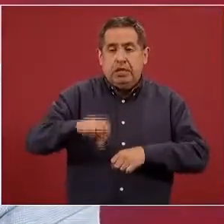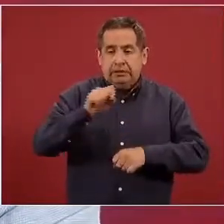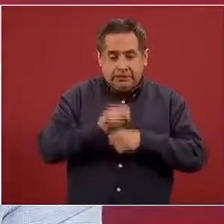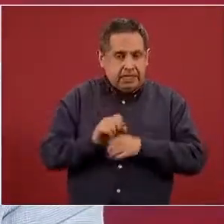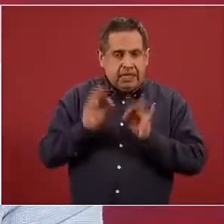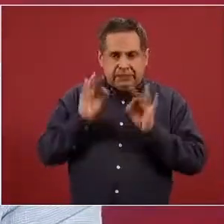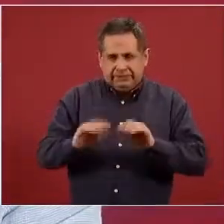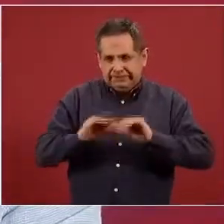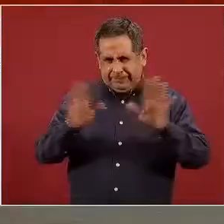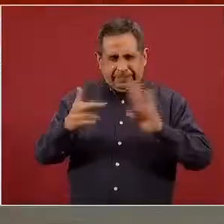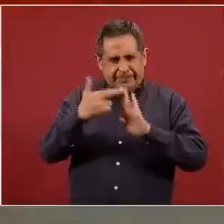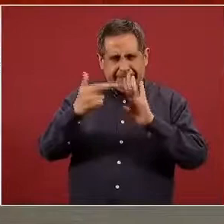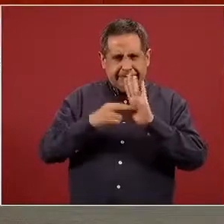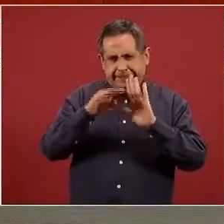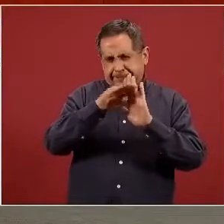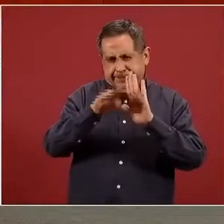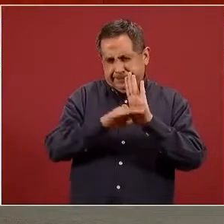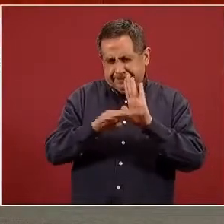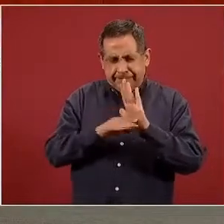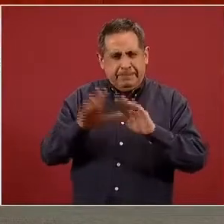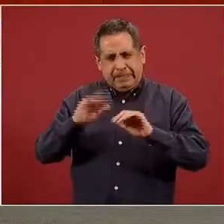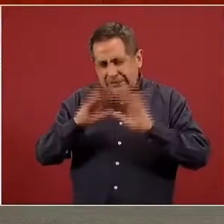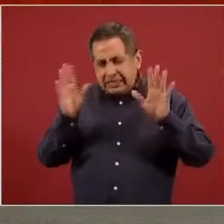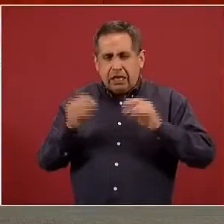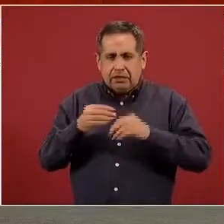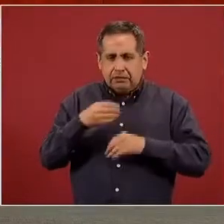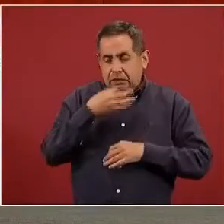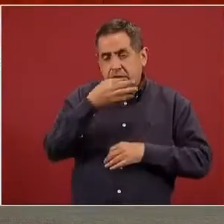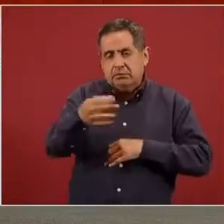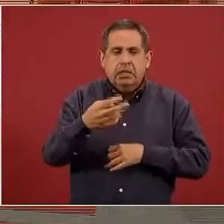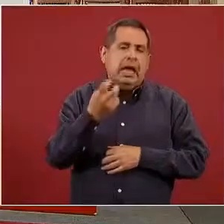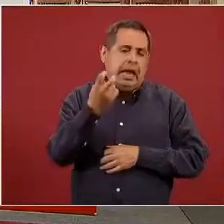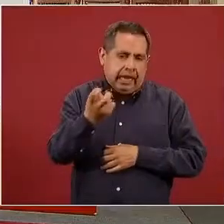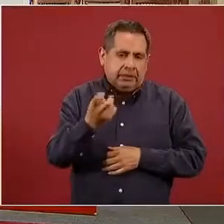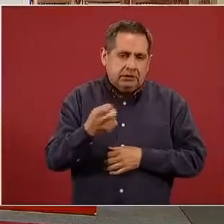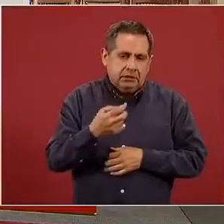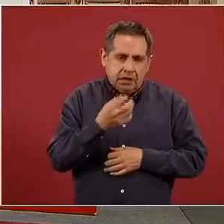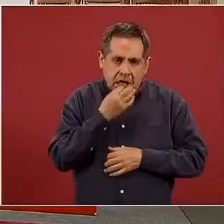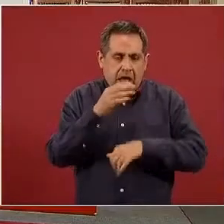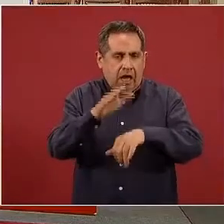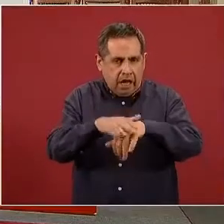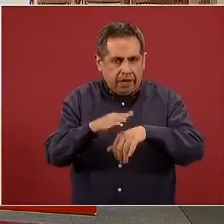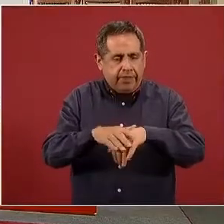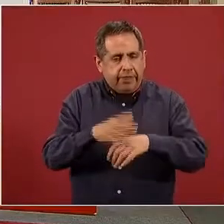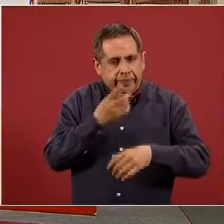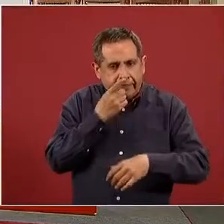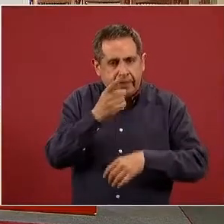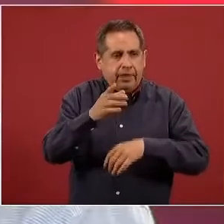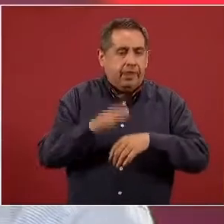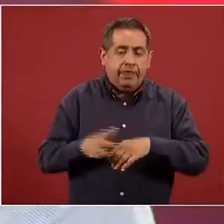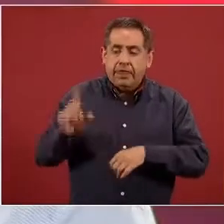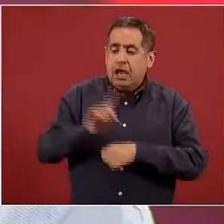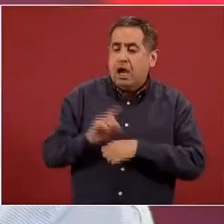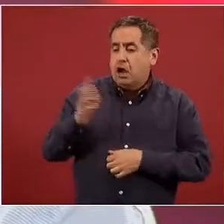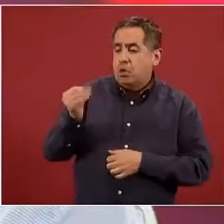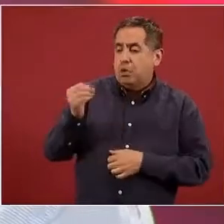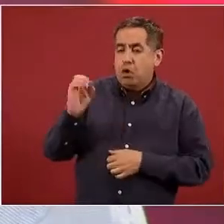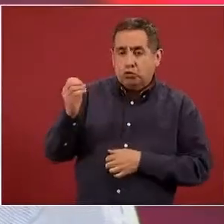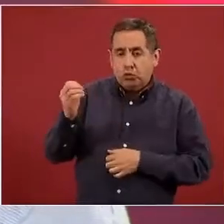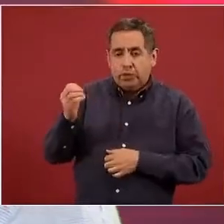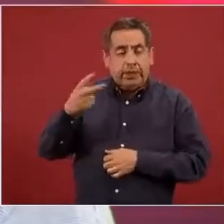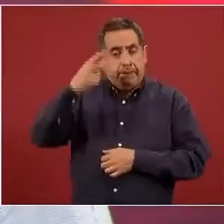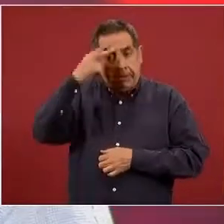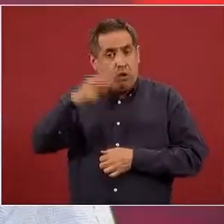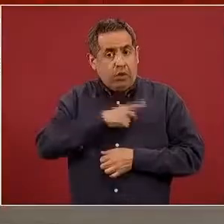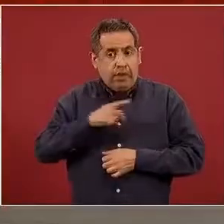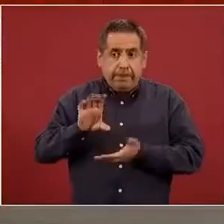se estarán estableciendo ya los pormenores. Y de ello derivará ya el momento, que efectivamente es el 9 de octubre, en que tendremos